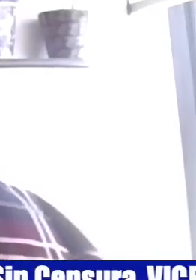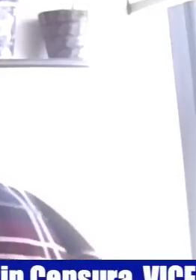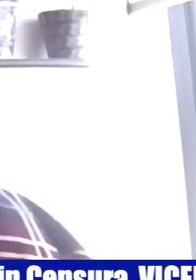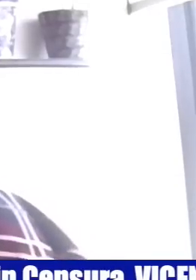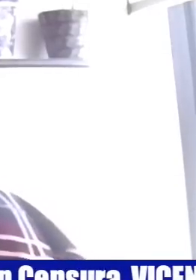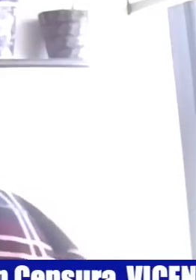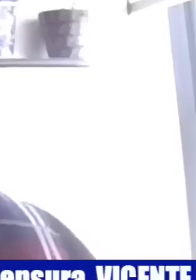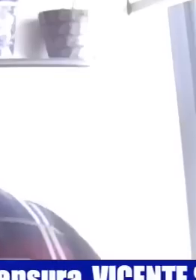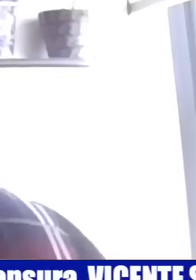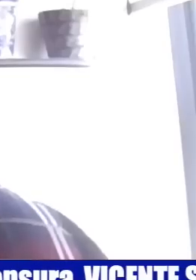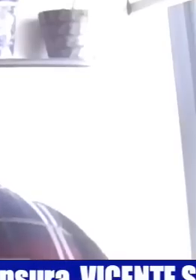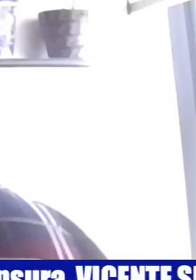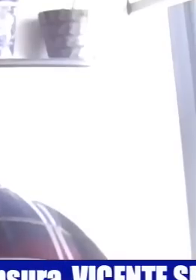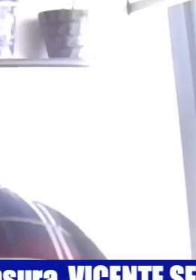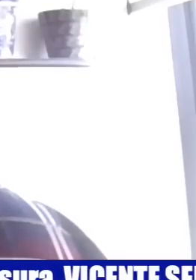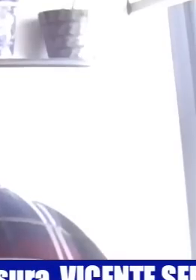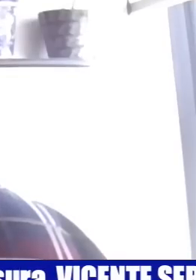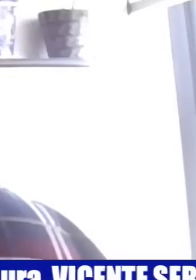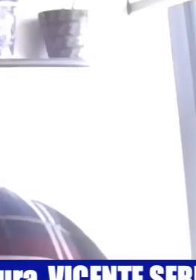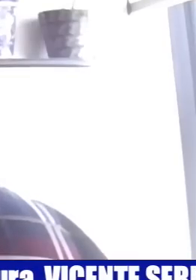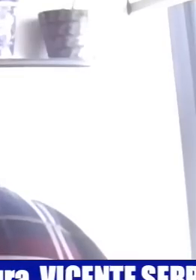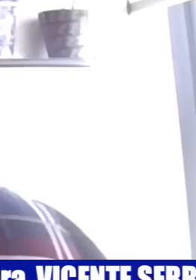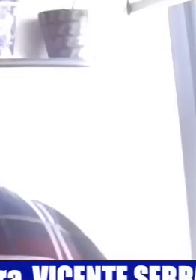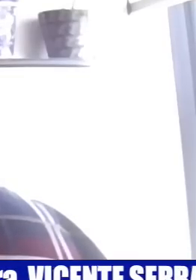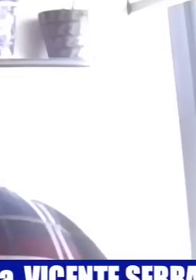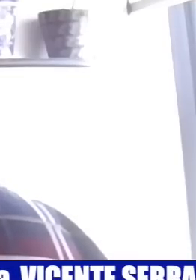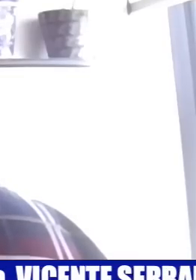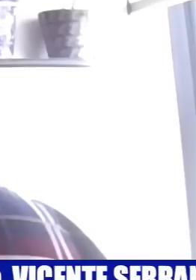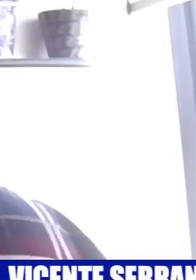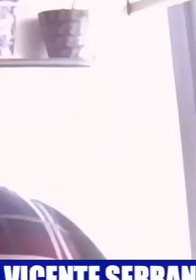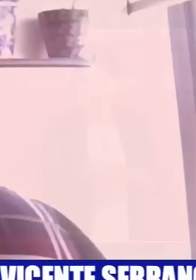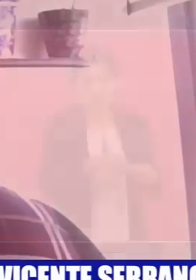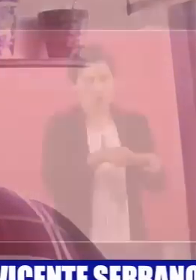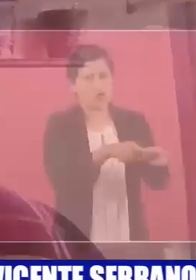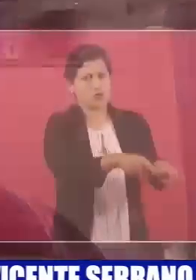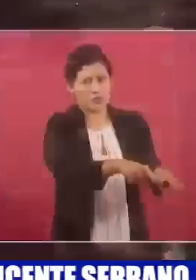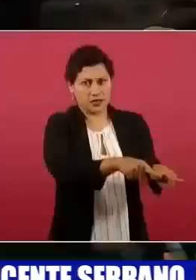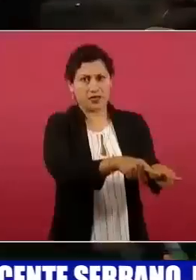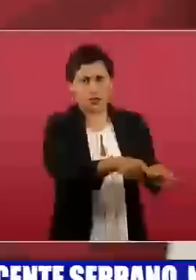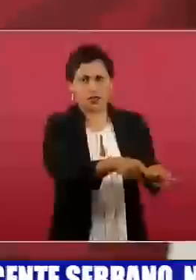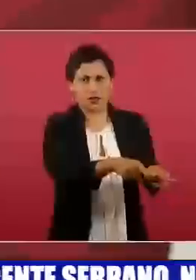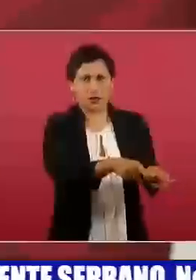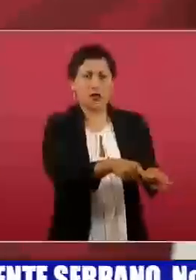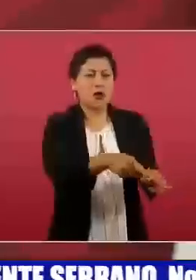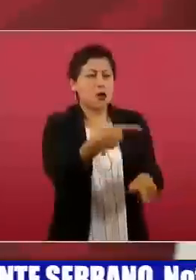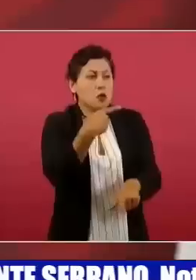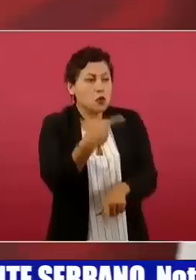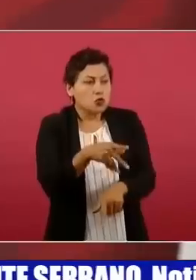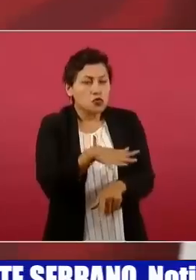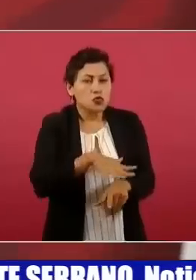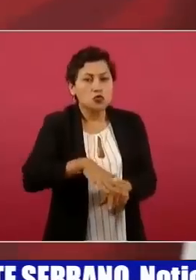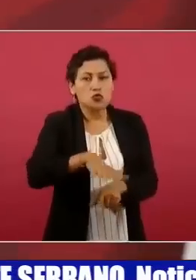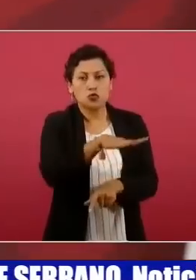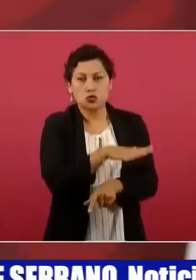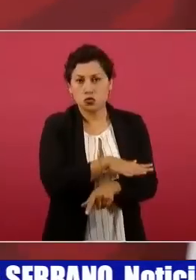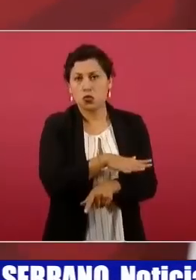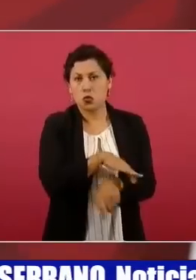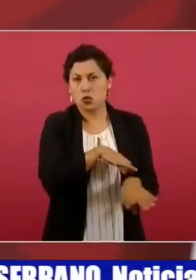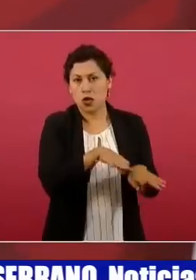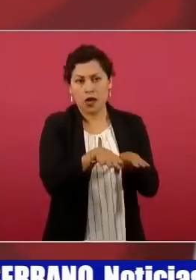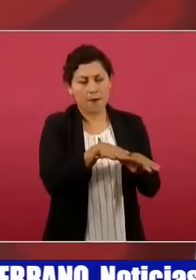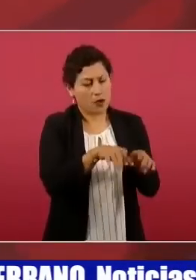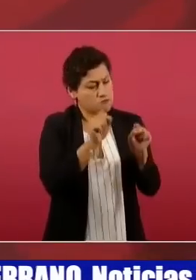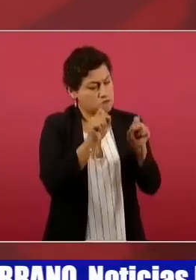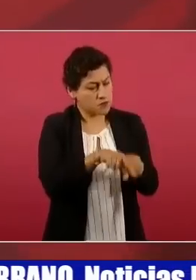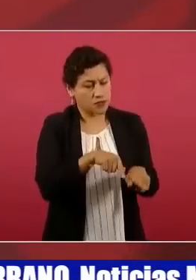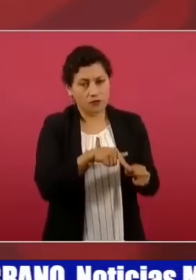el balón, y el presidente López Obrador, que Enrique Peña Nieto no está nuevamente en esta lista a investigarse,